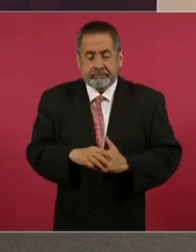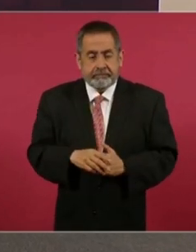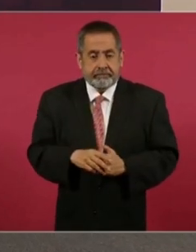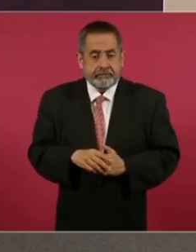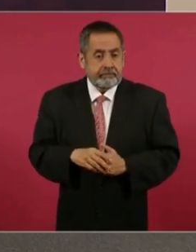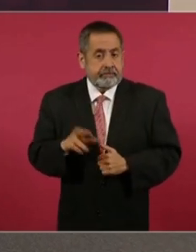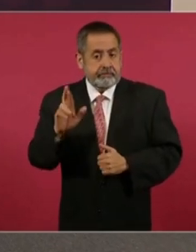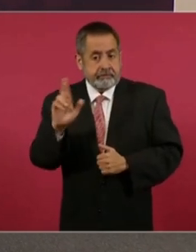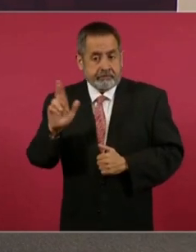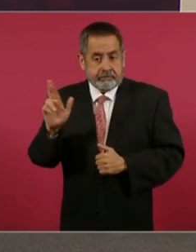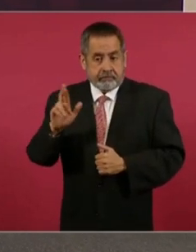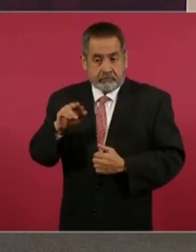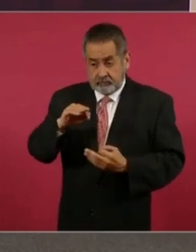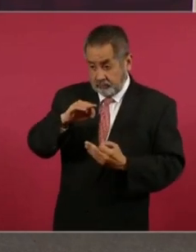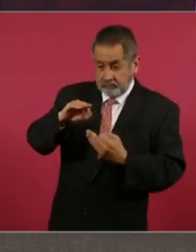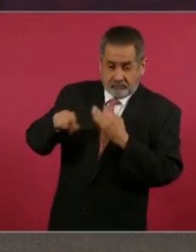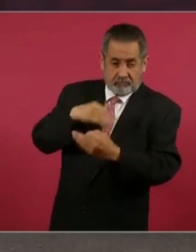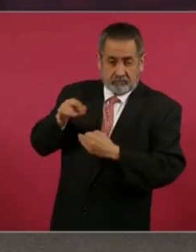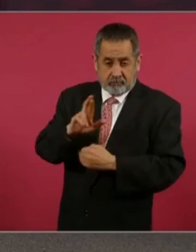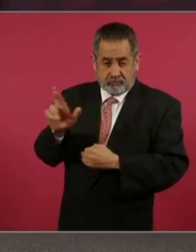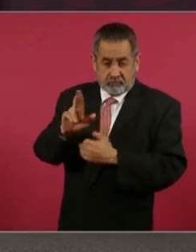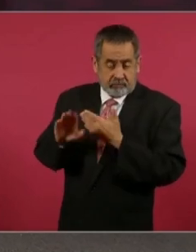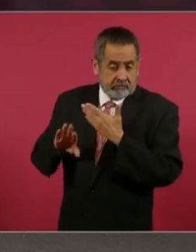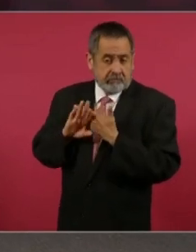de republicanos, no son todos